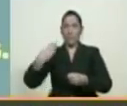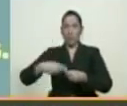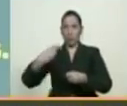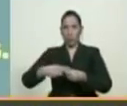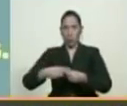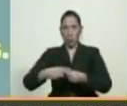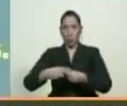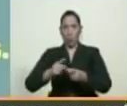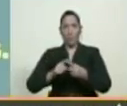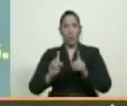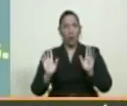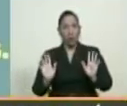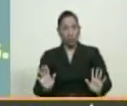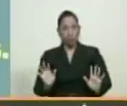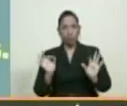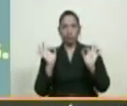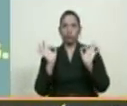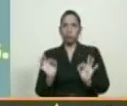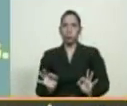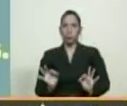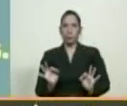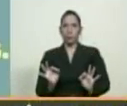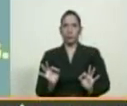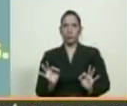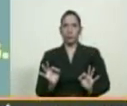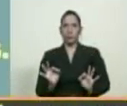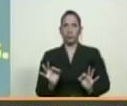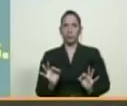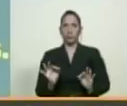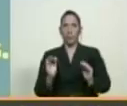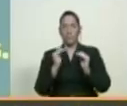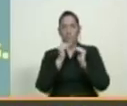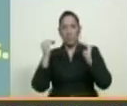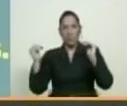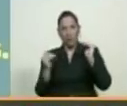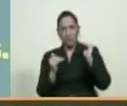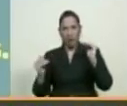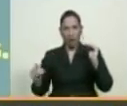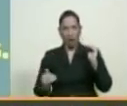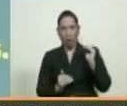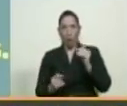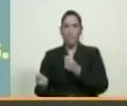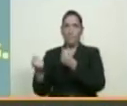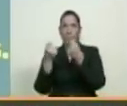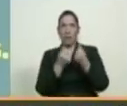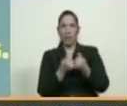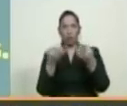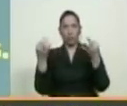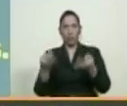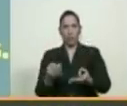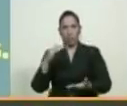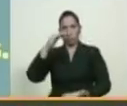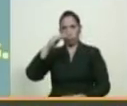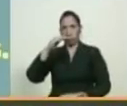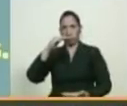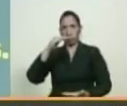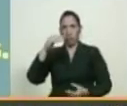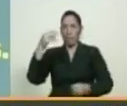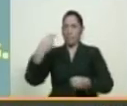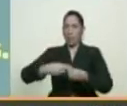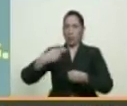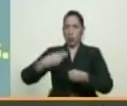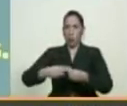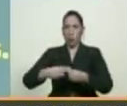además ha sido fijado con un precio de referencia que está por debajo del precio real del barril de petróleo venezolano a